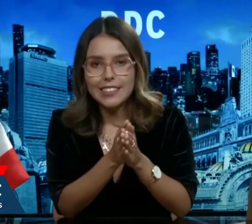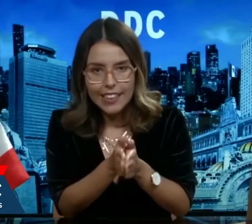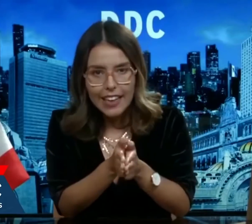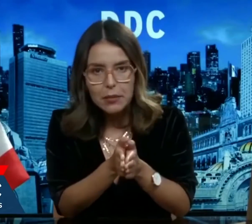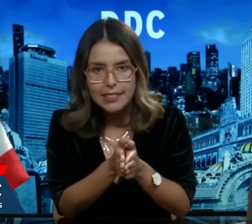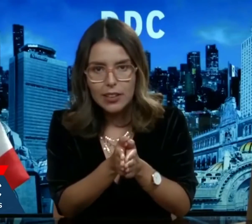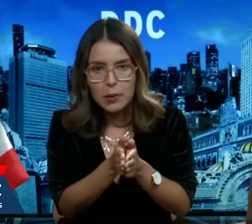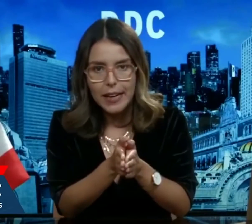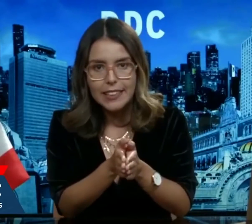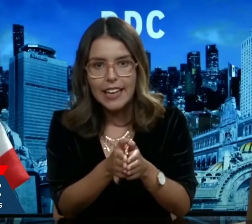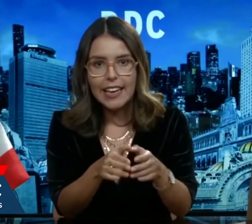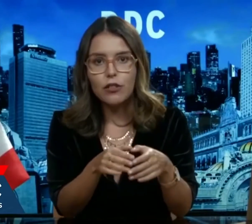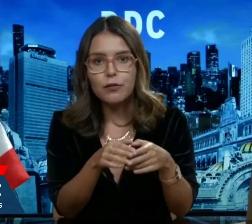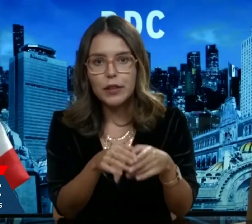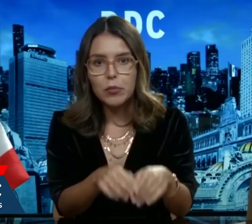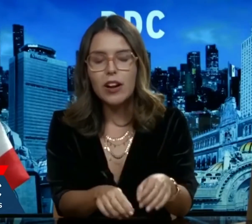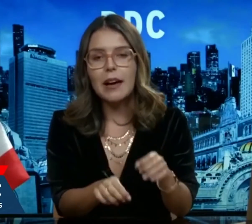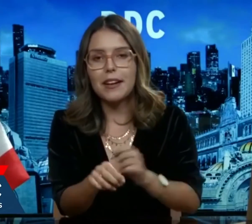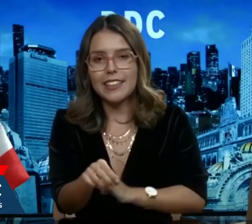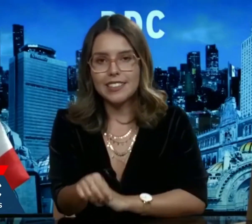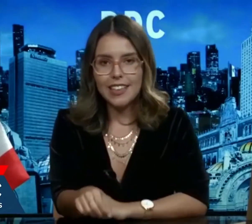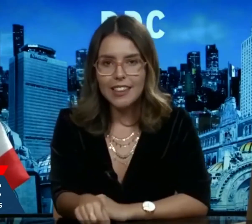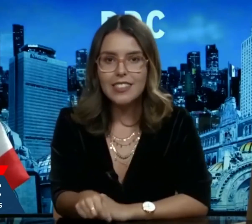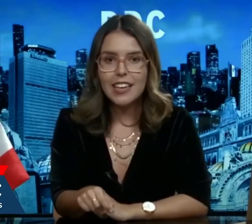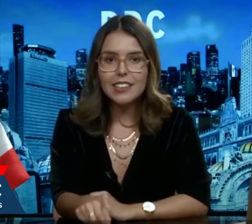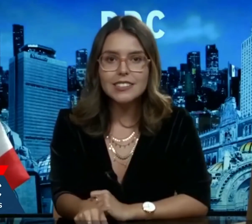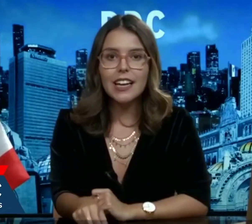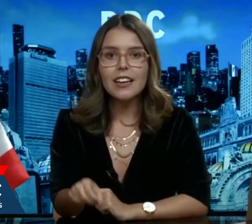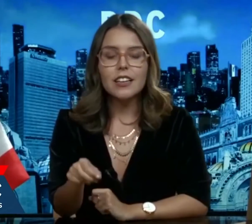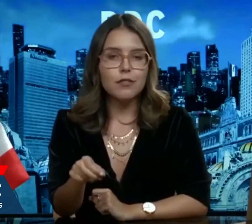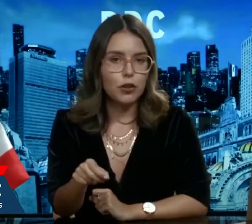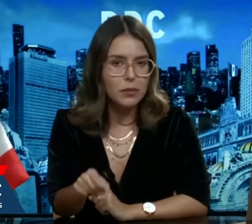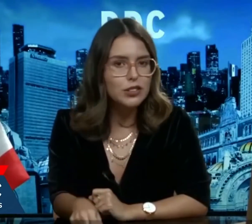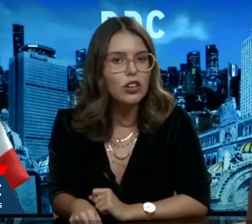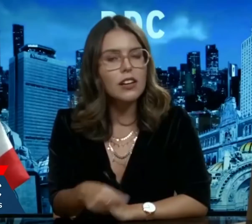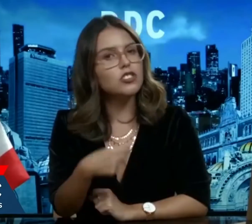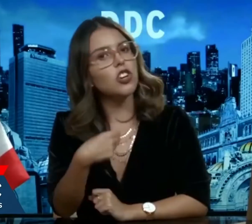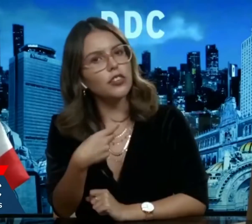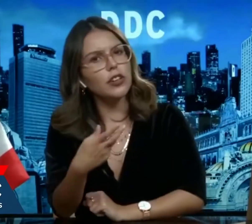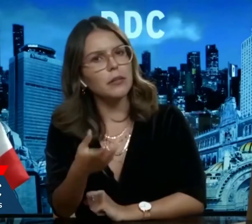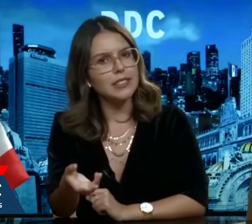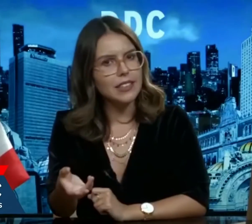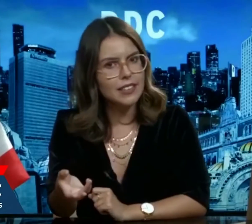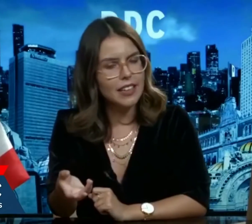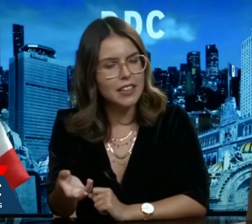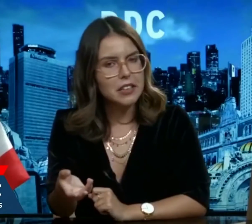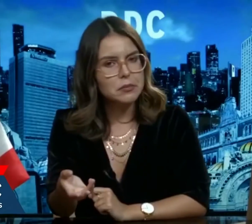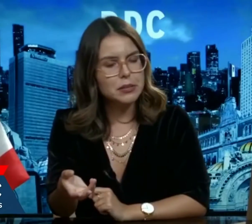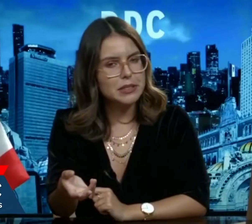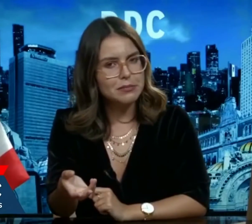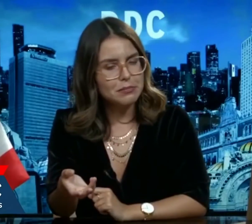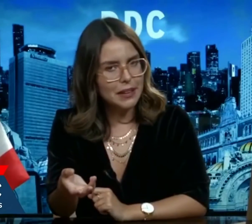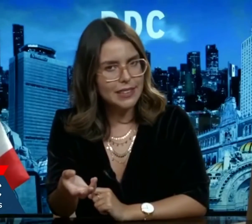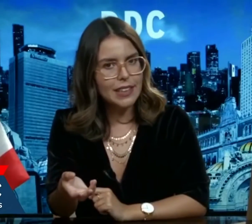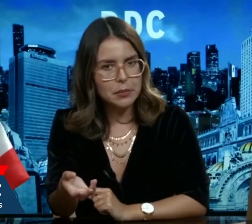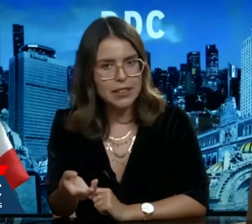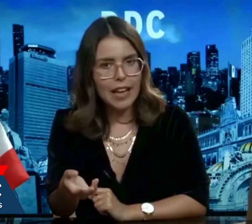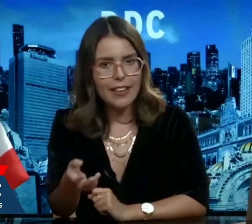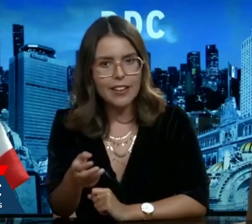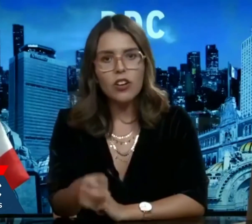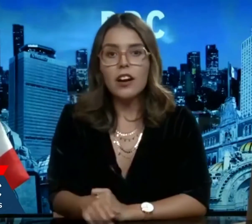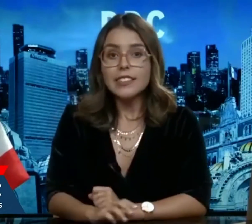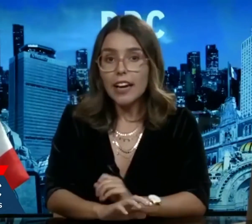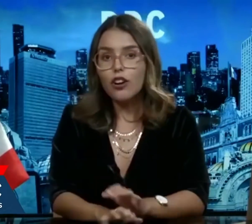propio canciller Marcelo Ebrard el que confirmó la veracidad de esta información, yo creo que